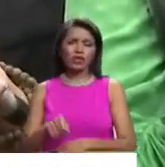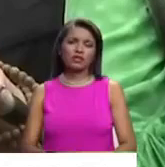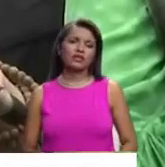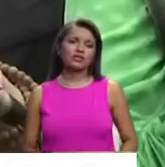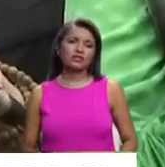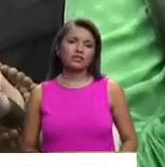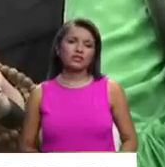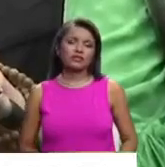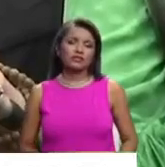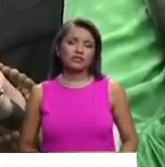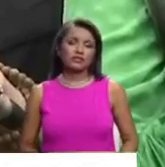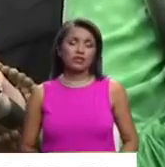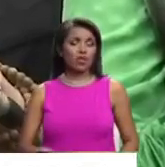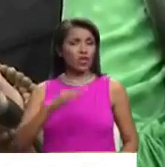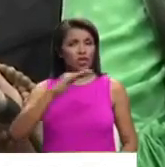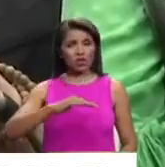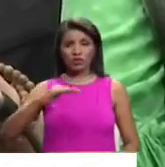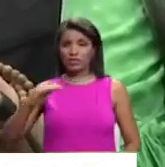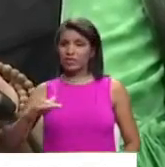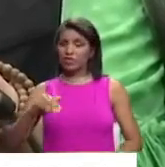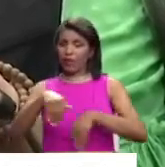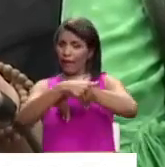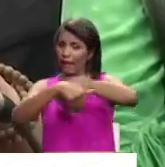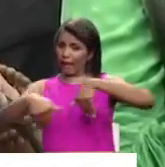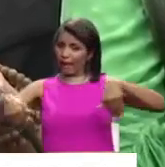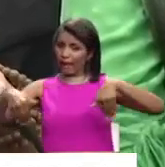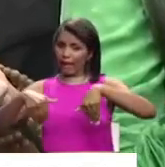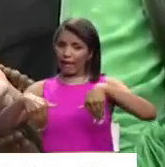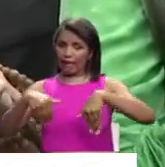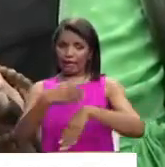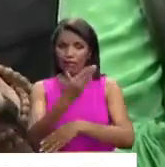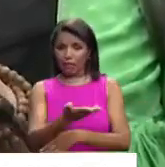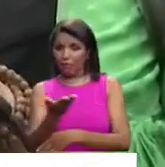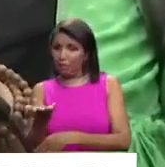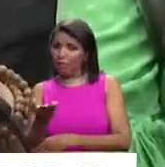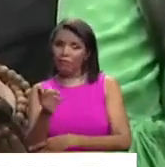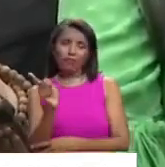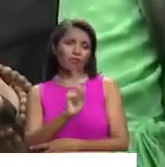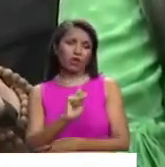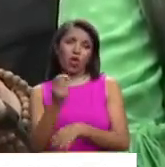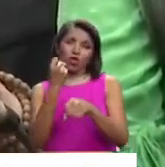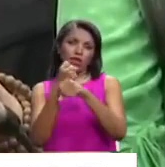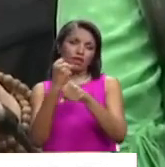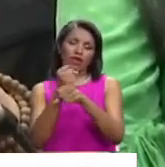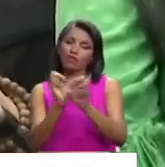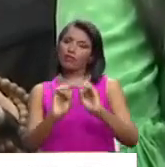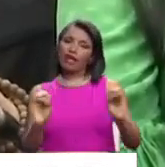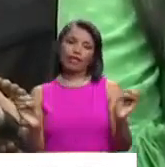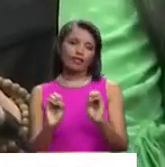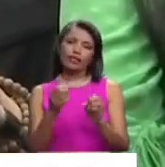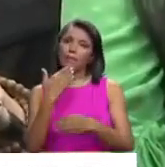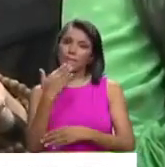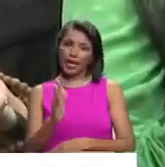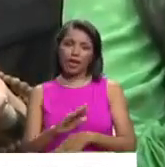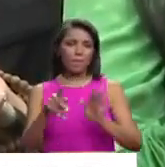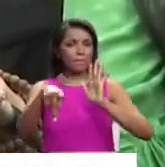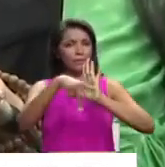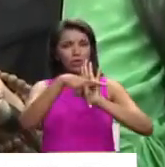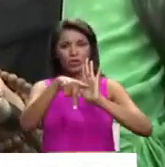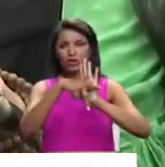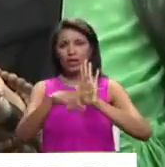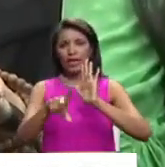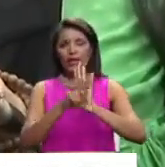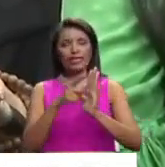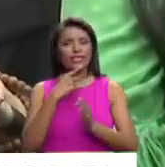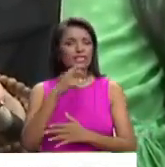familia. Los niños no deben estar en la calle y tampoco deben estar trabajando ni mendigando. Eso está prohibido y para